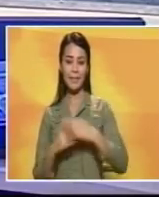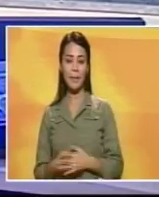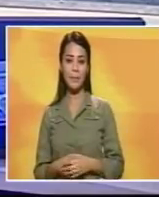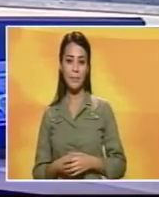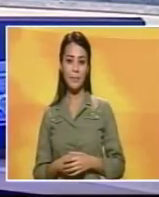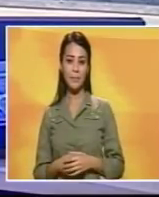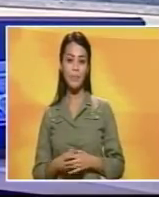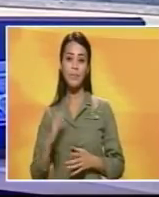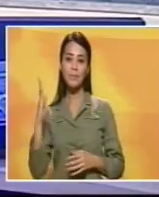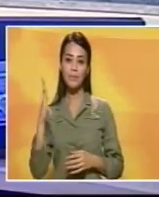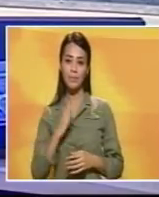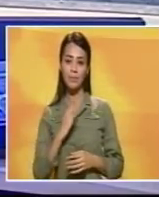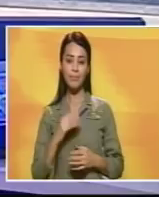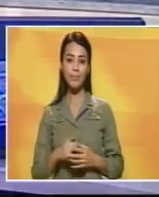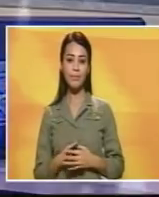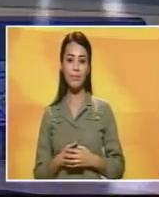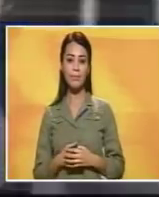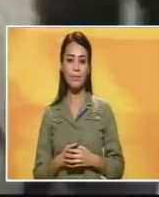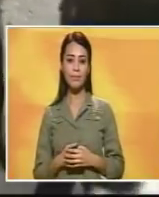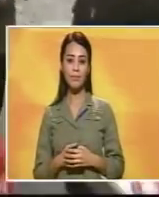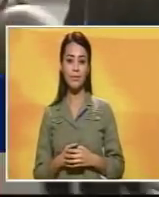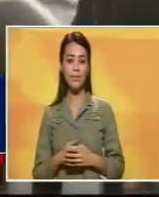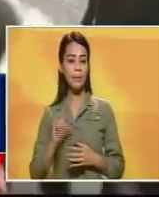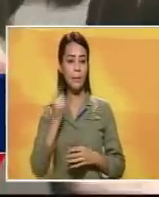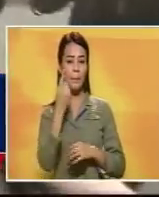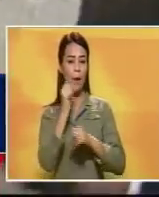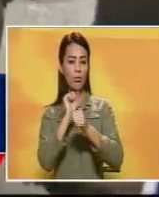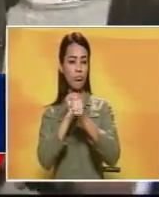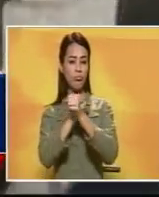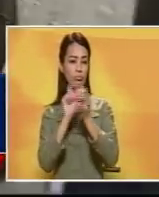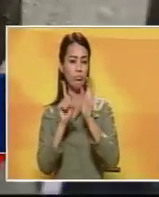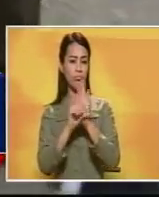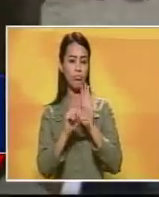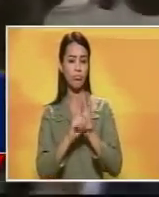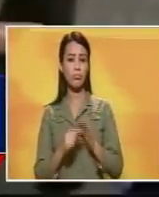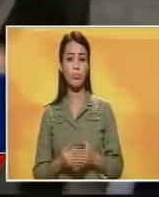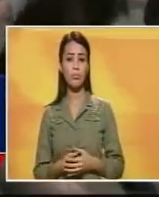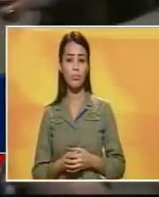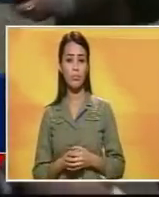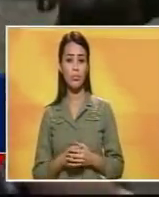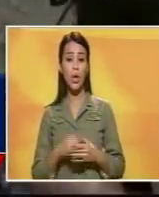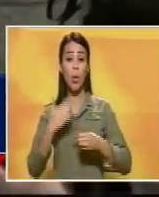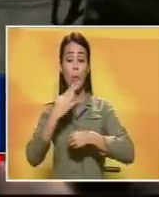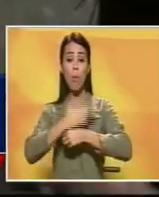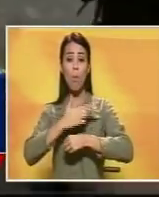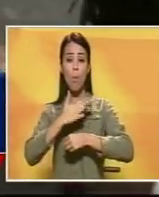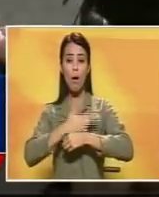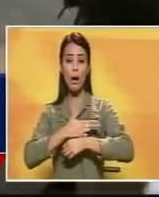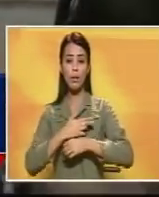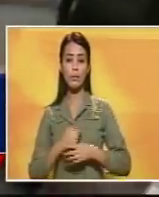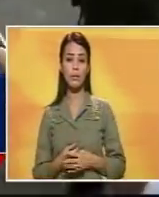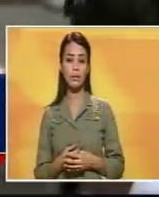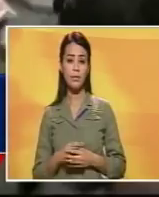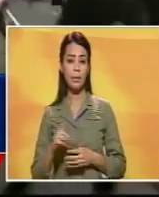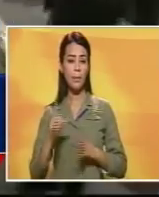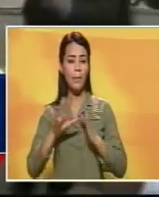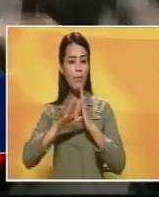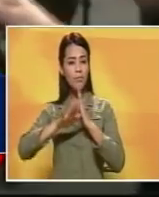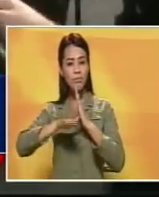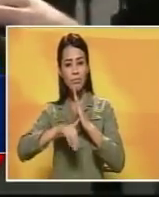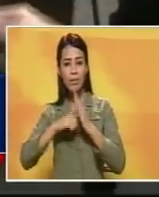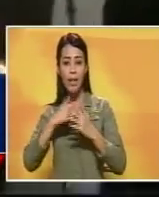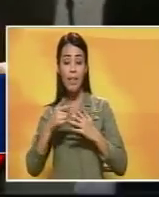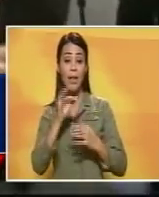primera pausa. Al regreso, primer sentenciado. Envían a prisión a guatemalteco vinculado con escándalo de corrupción de